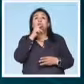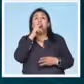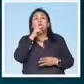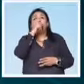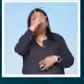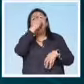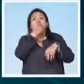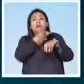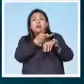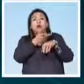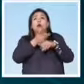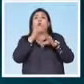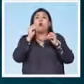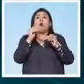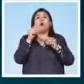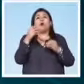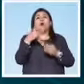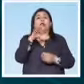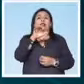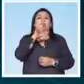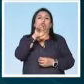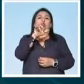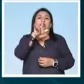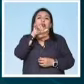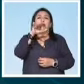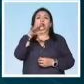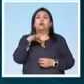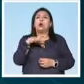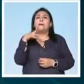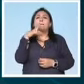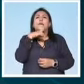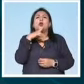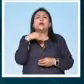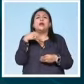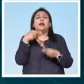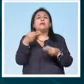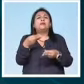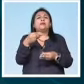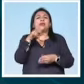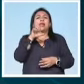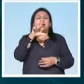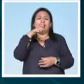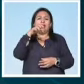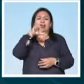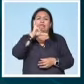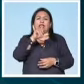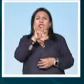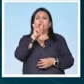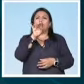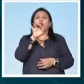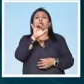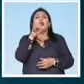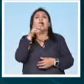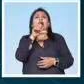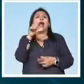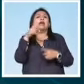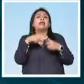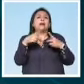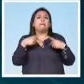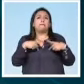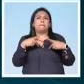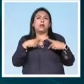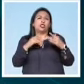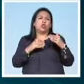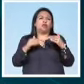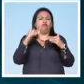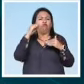el nacionalismo. La impronta del Quijote estuvo en los creyentes de la